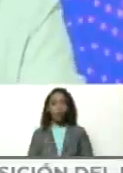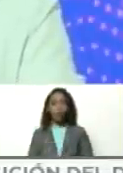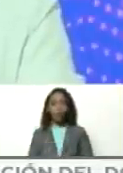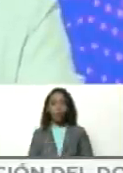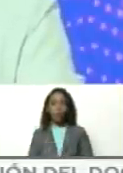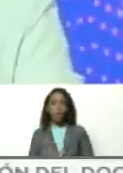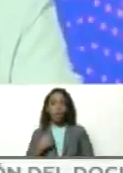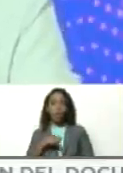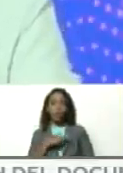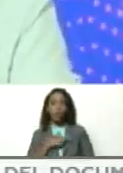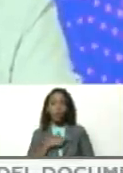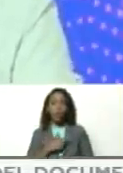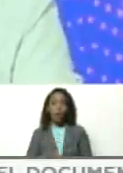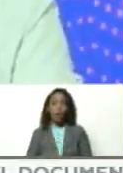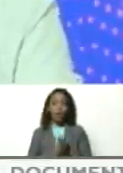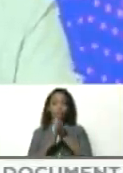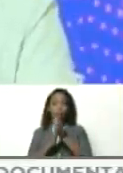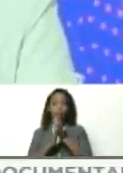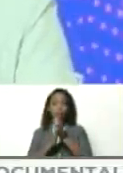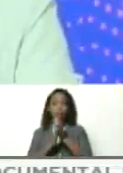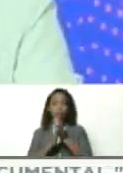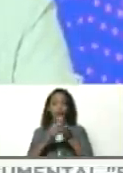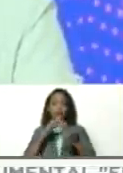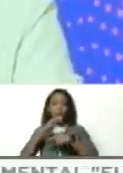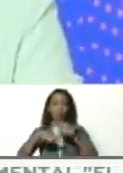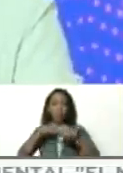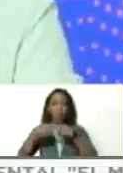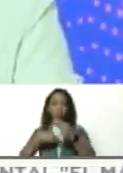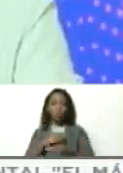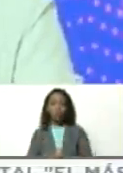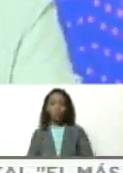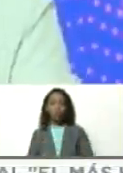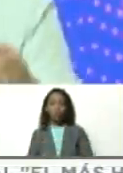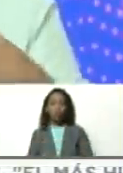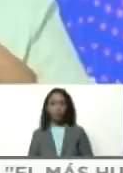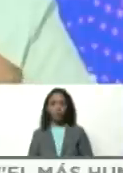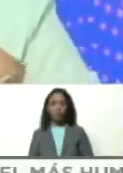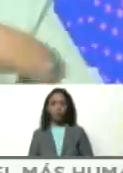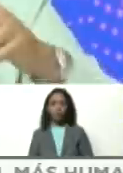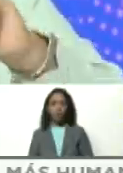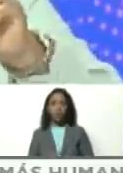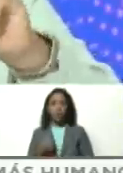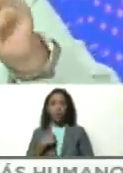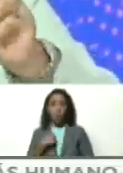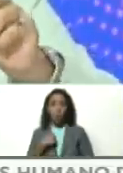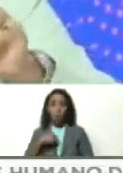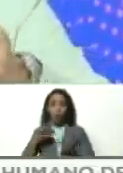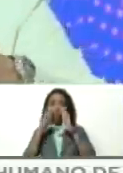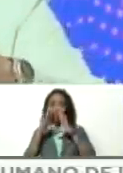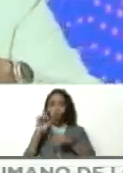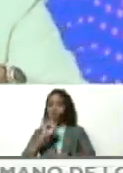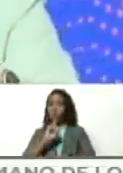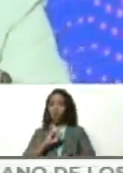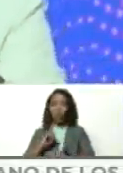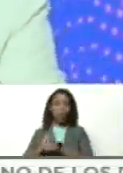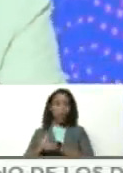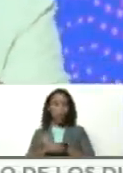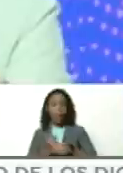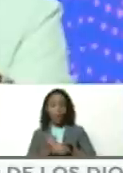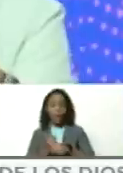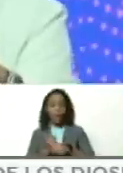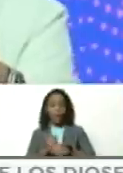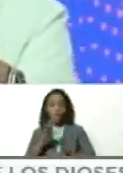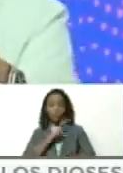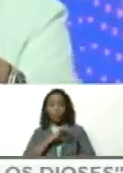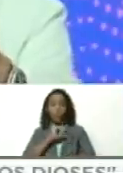y nosotros éramos dirigentes revolucionarios. Yo confieso, yo no era de la Liga Socialista en ese